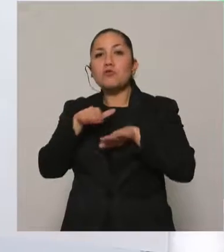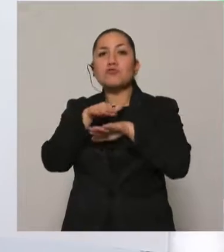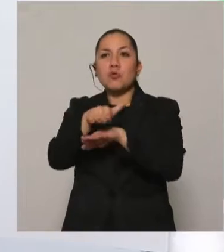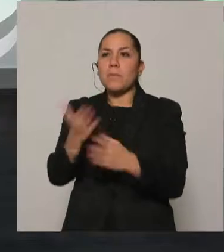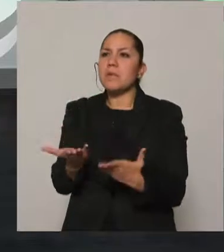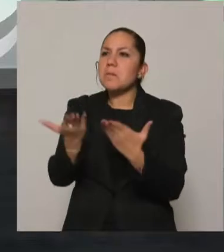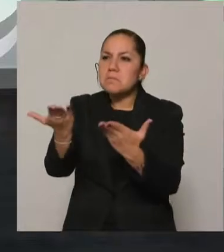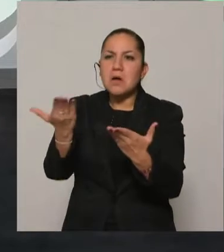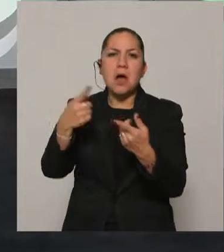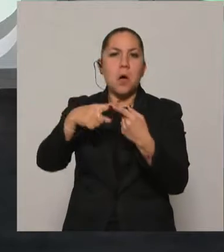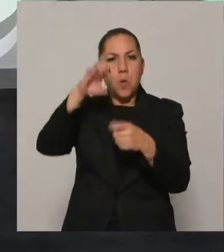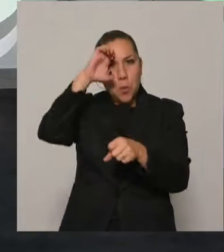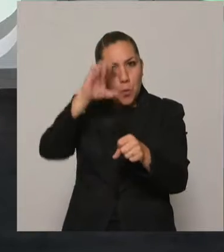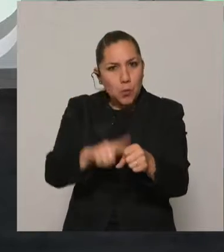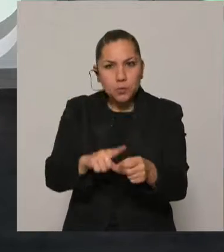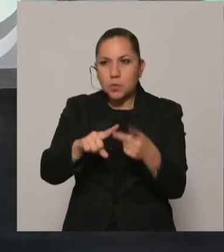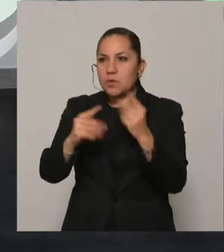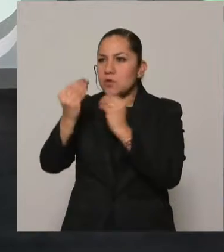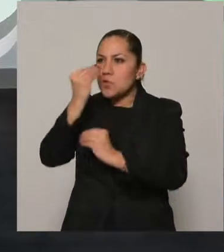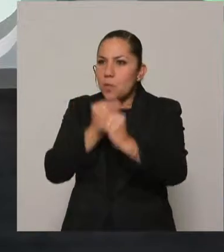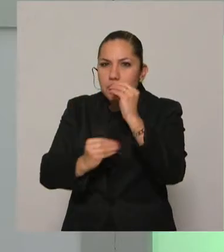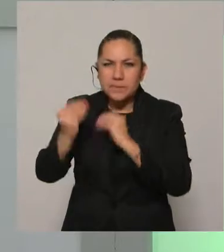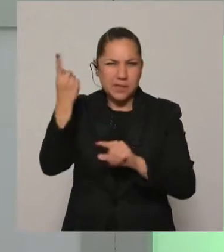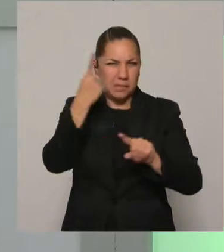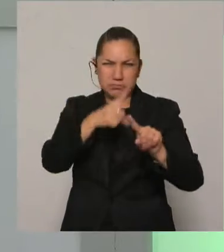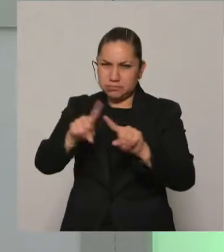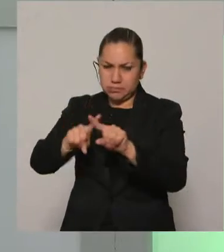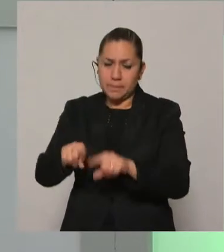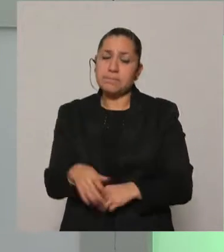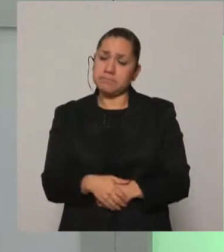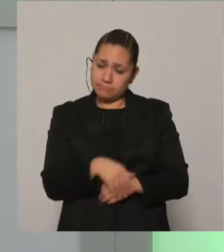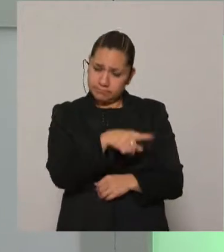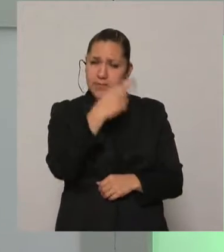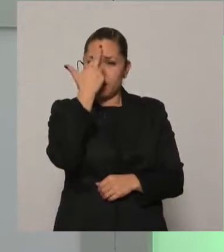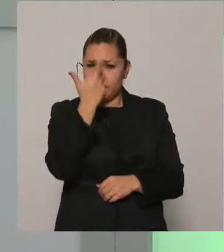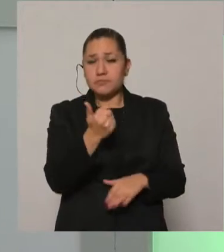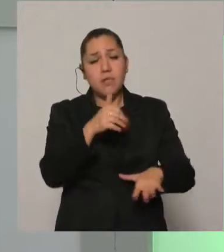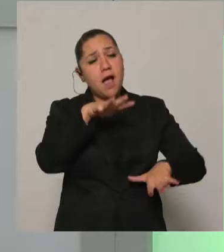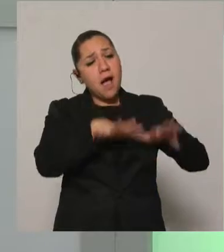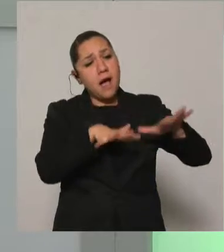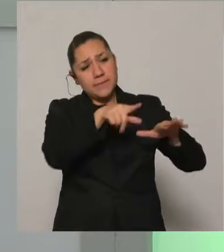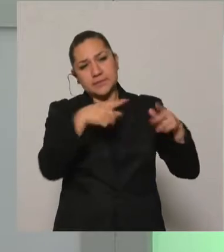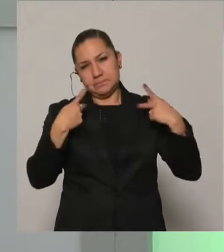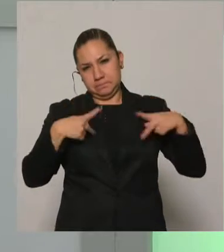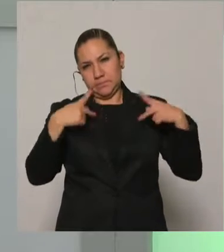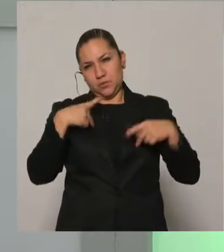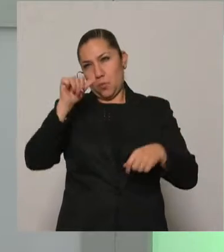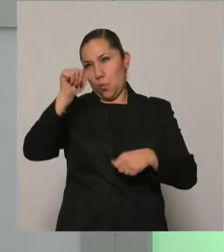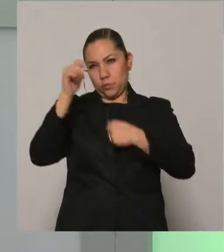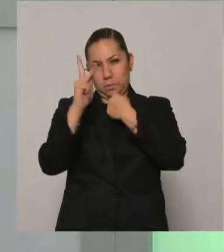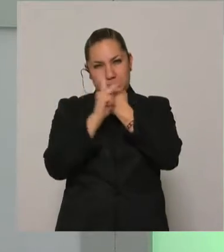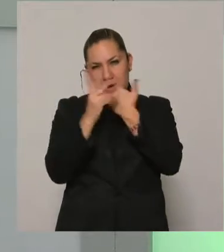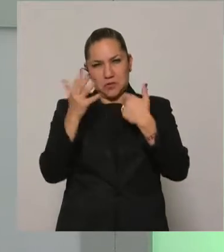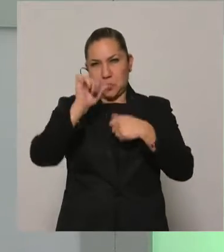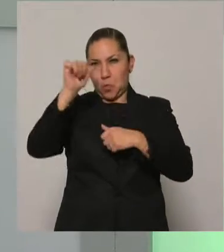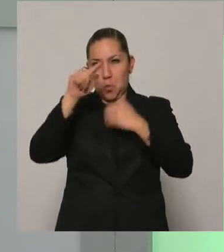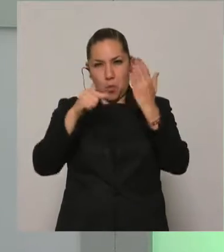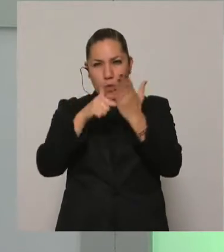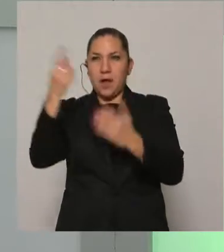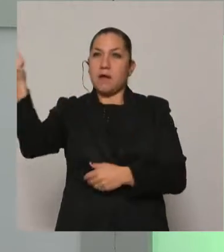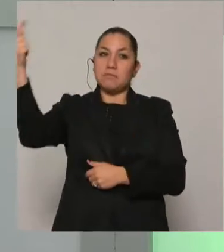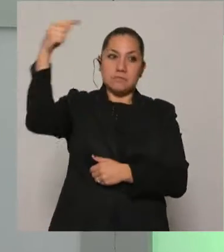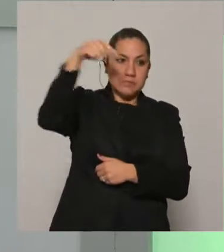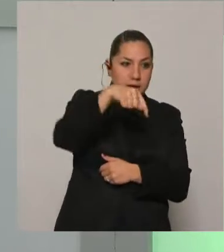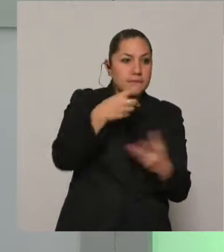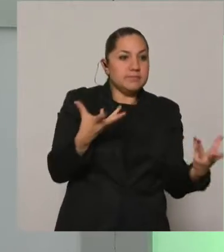turística. Sí, también muchas personas que vienen de fuera vienen con sus hijos, hijas, pequeños. Entonces, además de estas actividades que